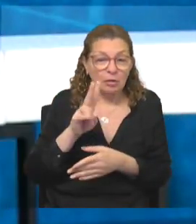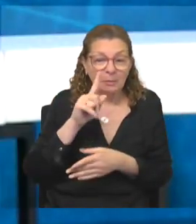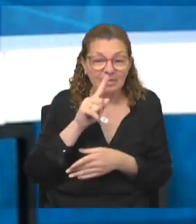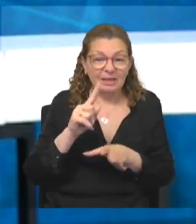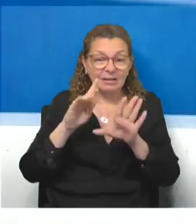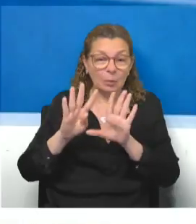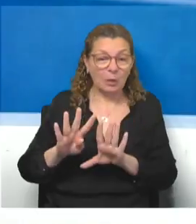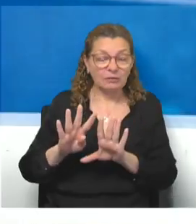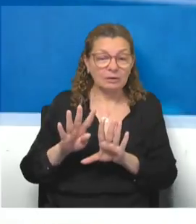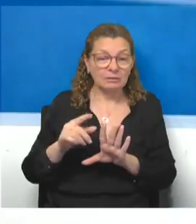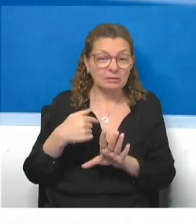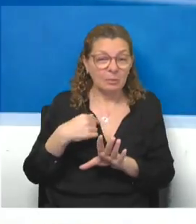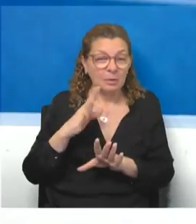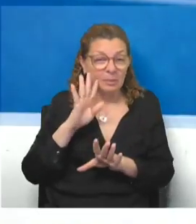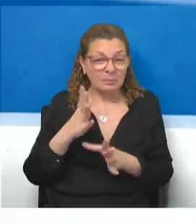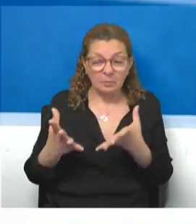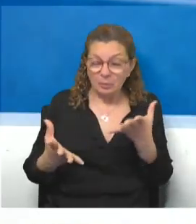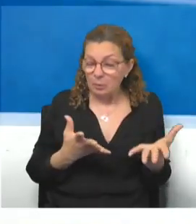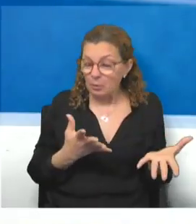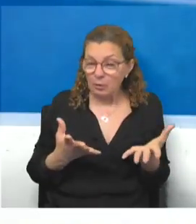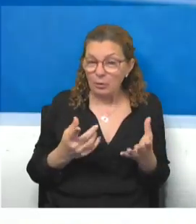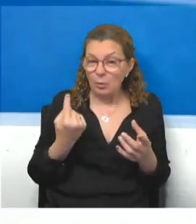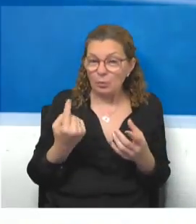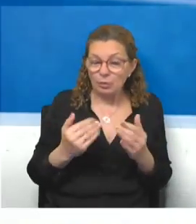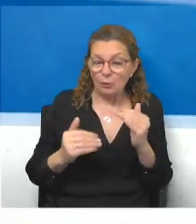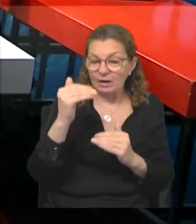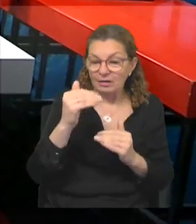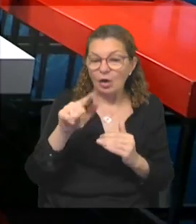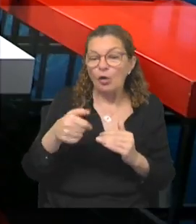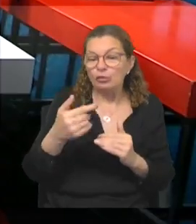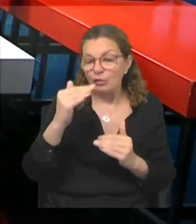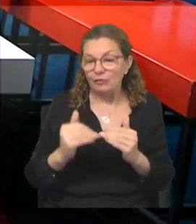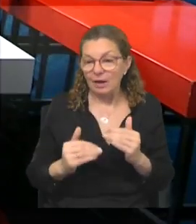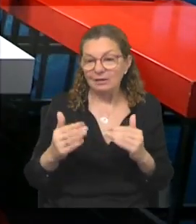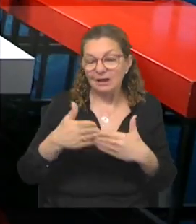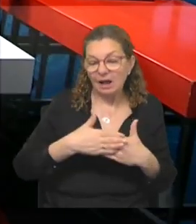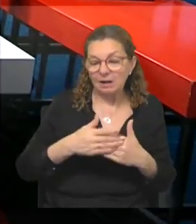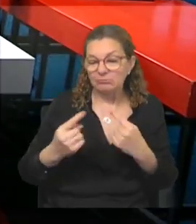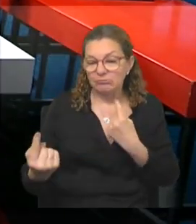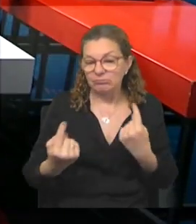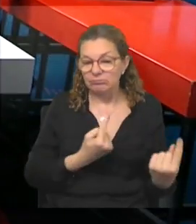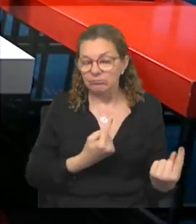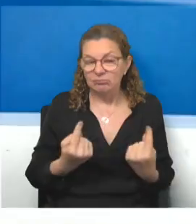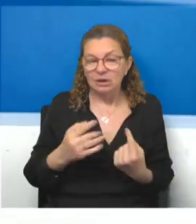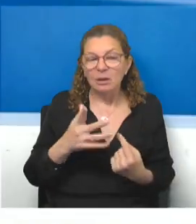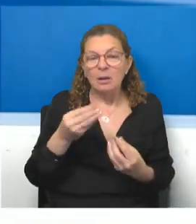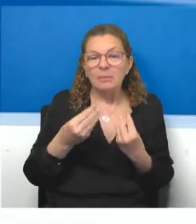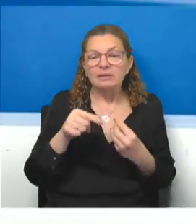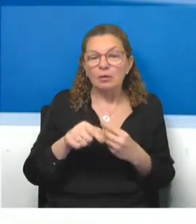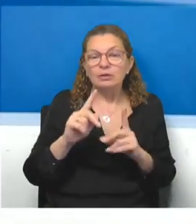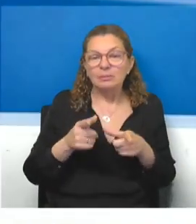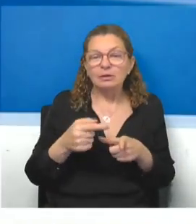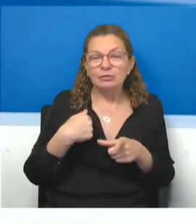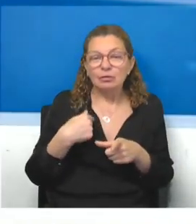2019 no similar es la fluctuación de que uno crece otro baja se puede acercar no se puede acercar Eh qué pasa hoy también Yo